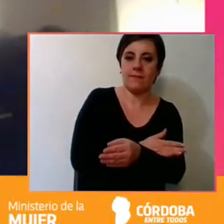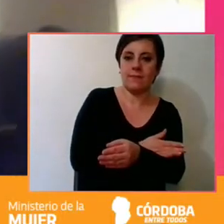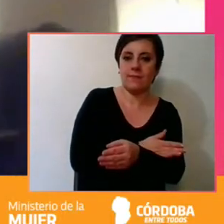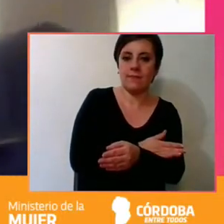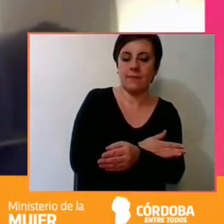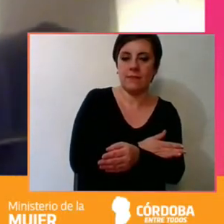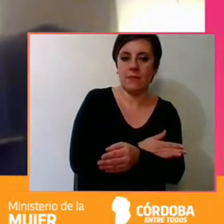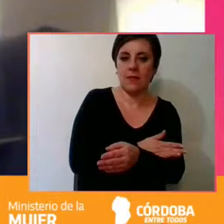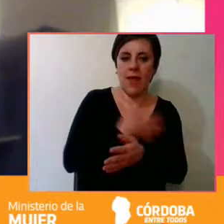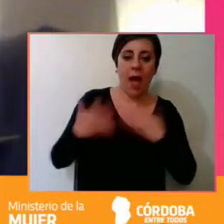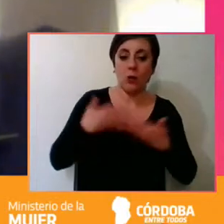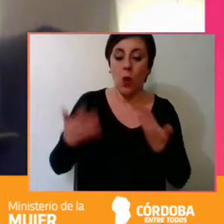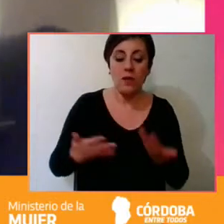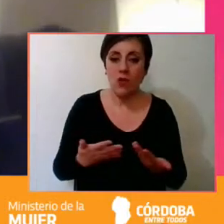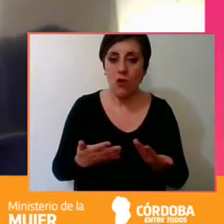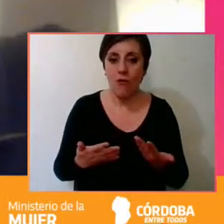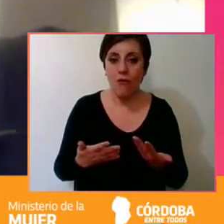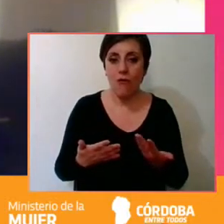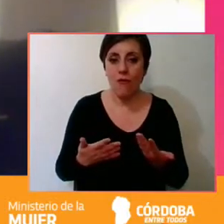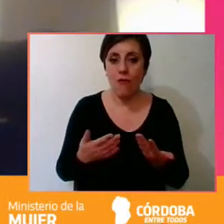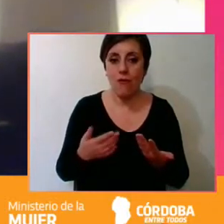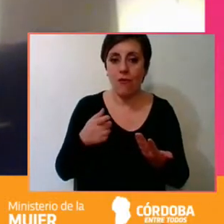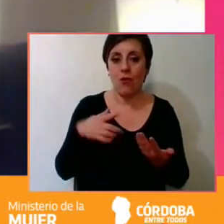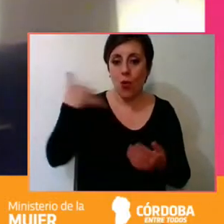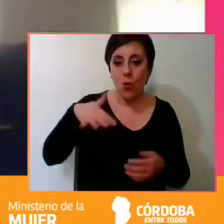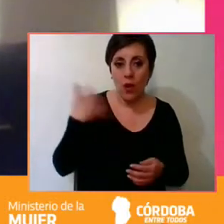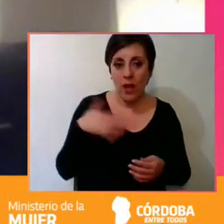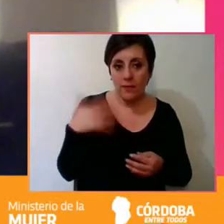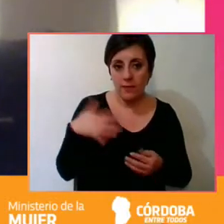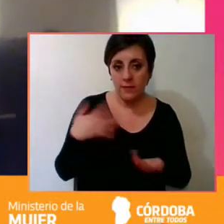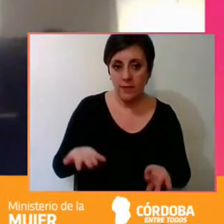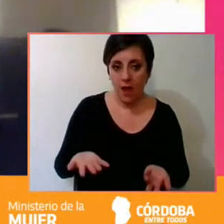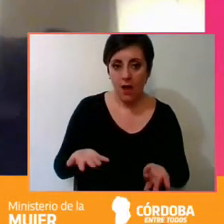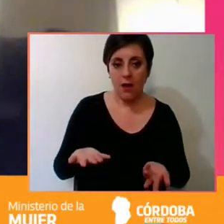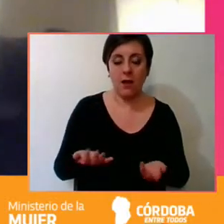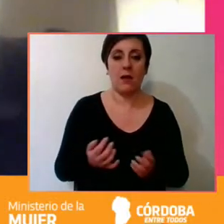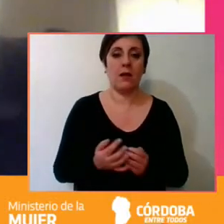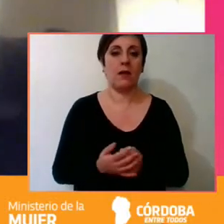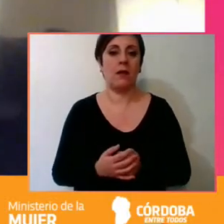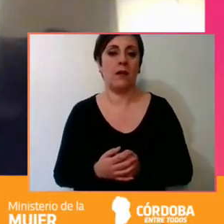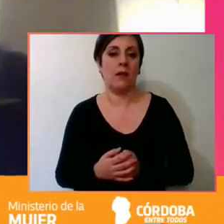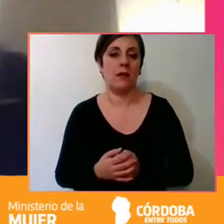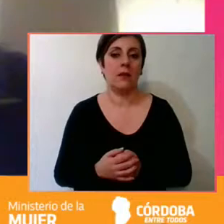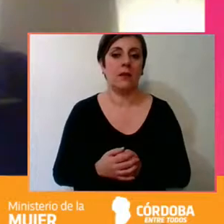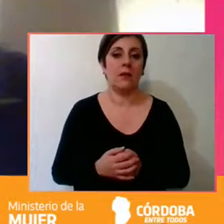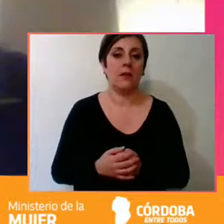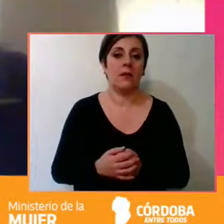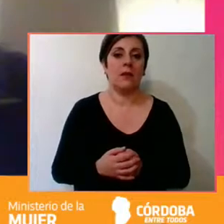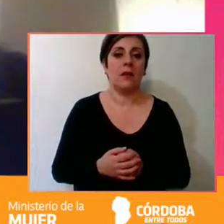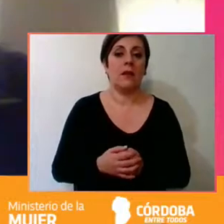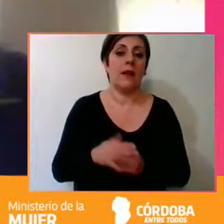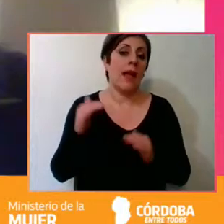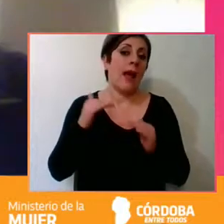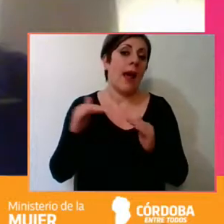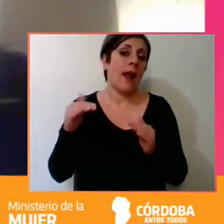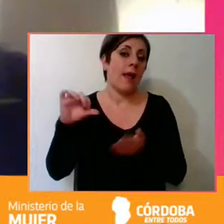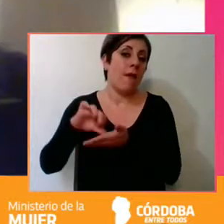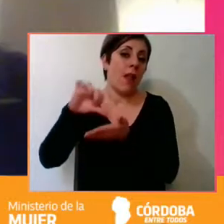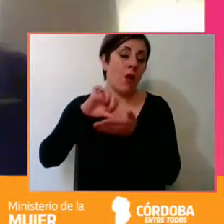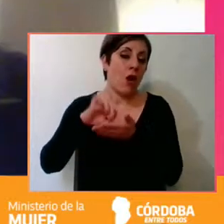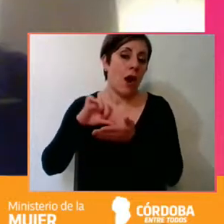de actuación con la necesaria urgencia. Y que las acciones a nivel local tienen un